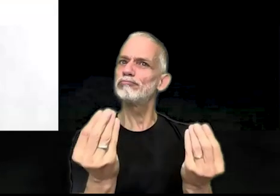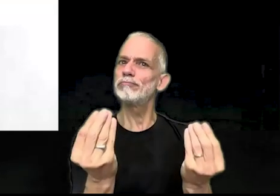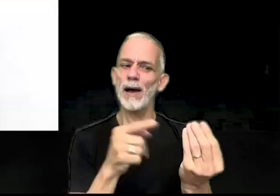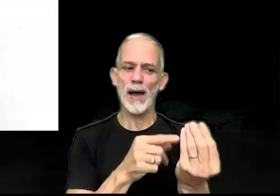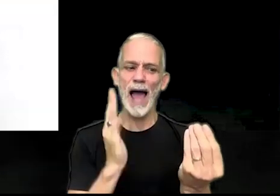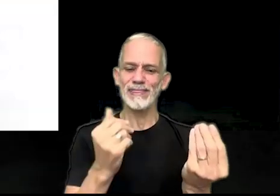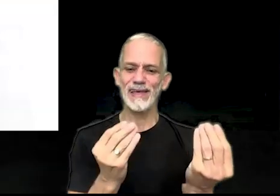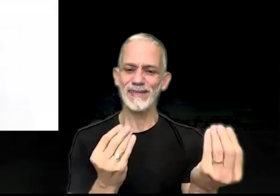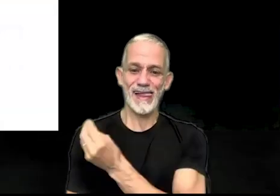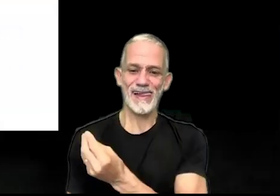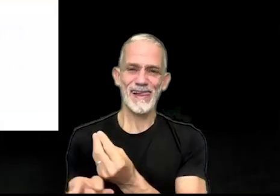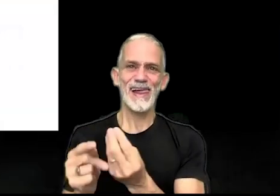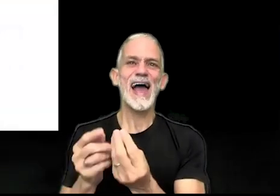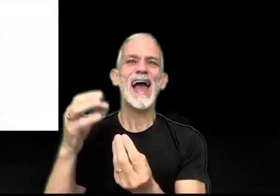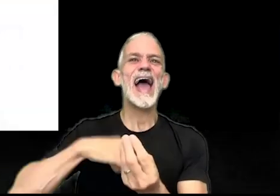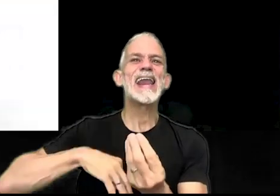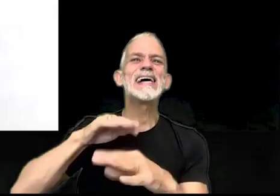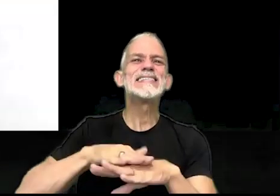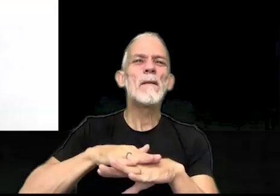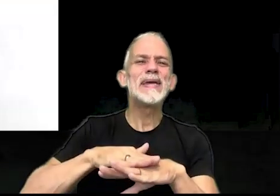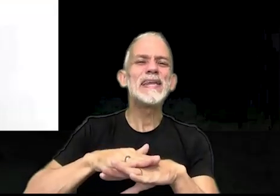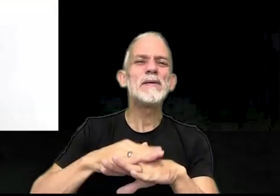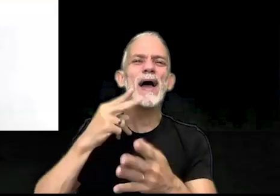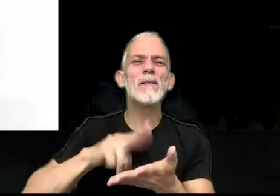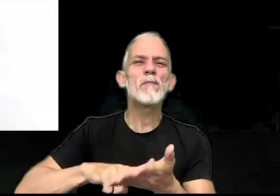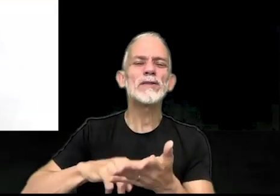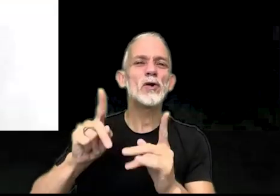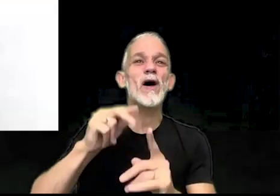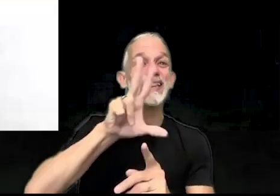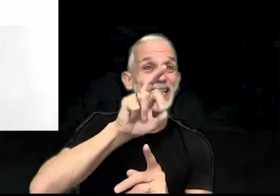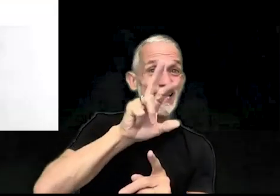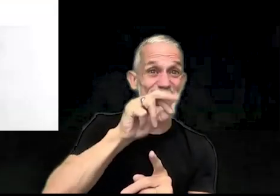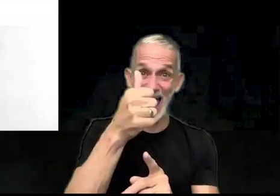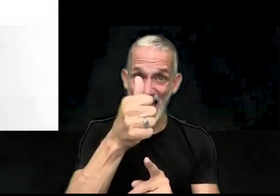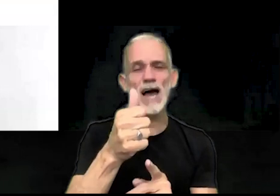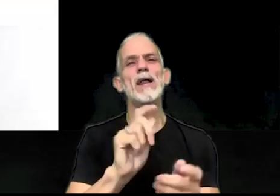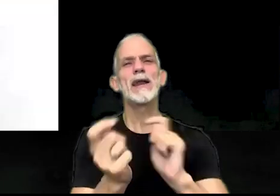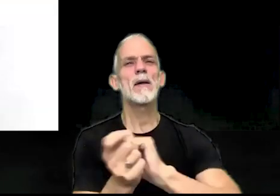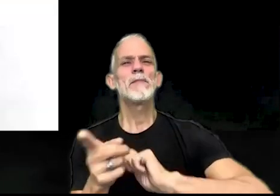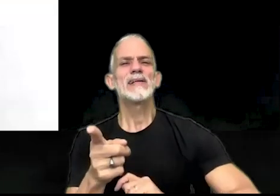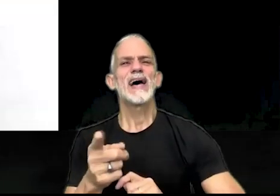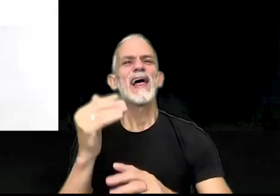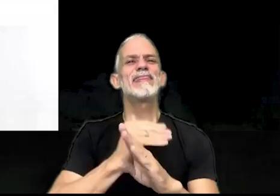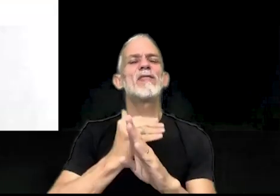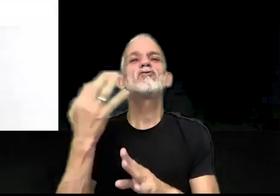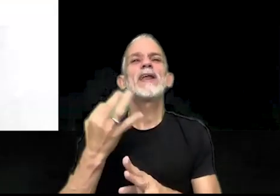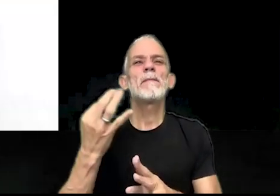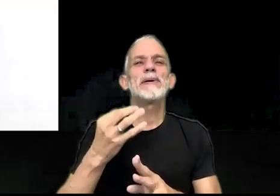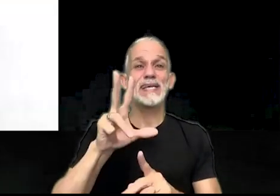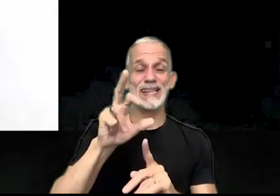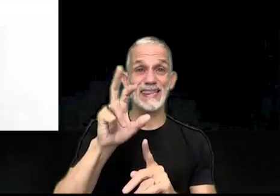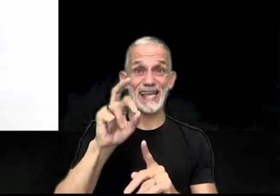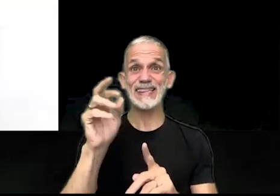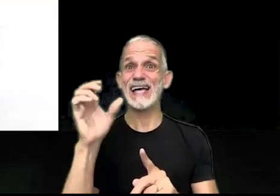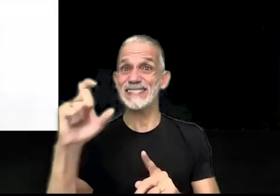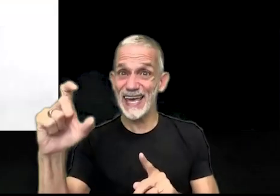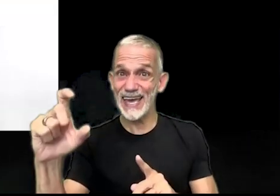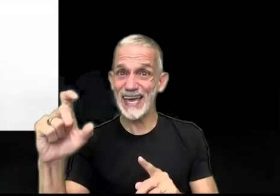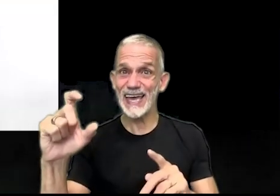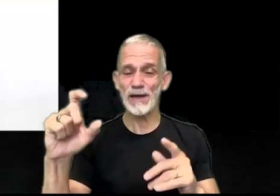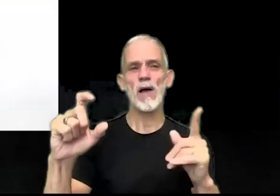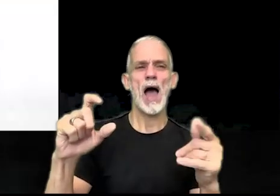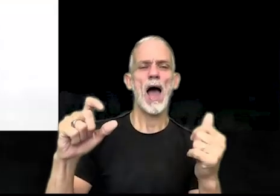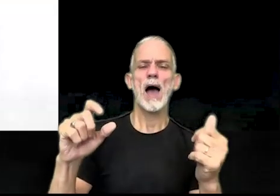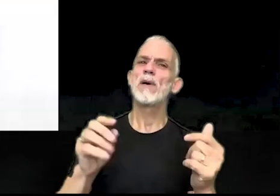reemplaza a la ganancia mínima no imponible del 30A y reemplaza la deducción especial del 30C